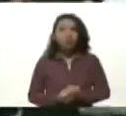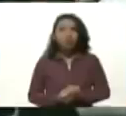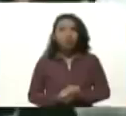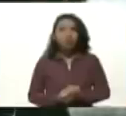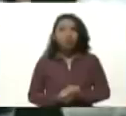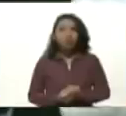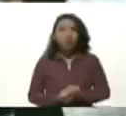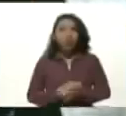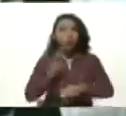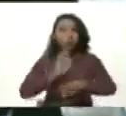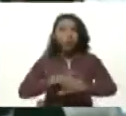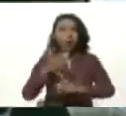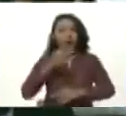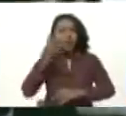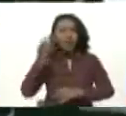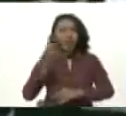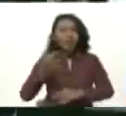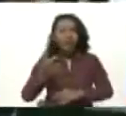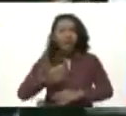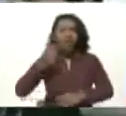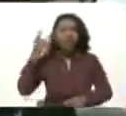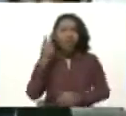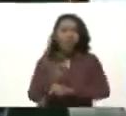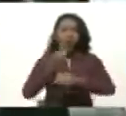Y porque la verdad prevalecerá.